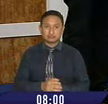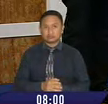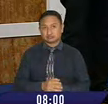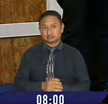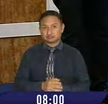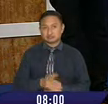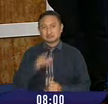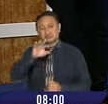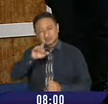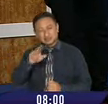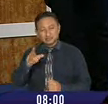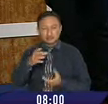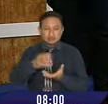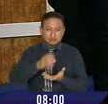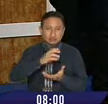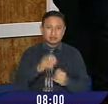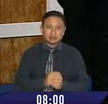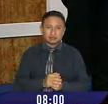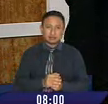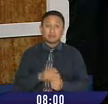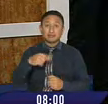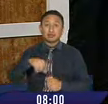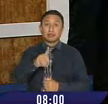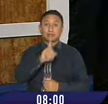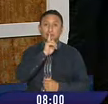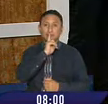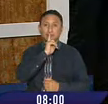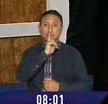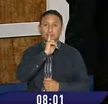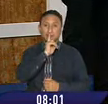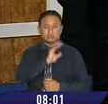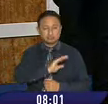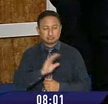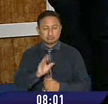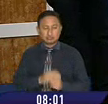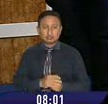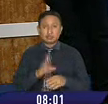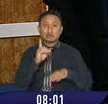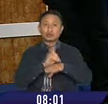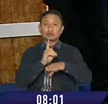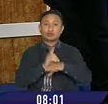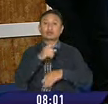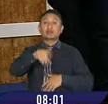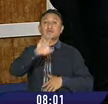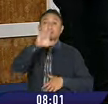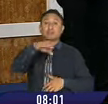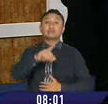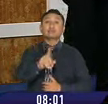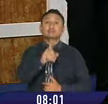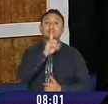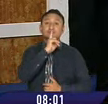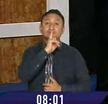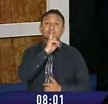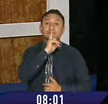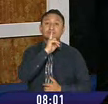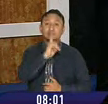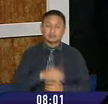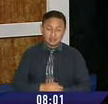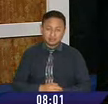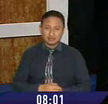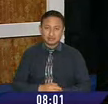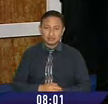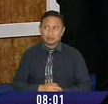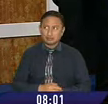Algunas cositas que algunas cositas, pero sobre todo callarse. Sí. O sea, el médico dijo, tenga la amabilidad, señor Álvarez. Sí, doctor, dígame usted,